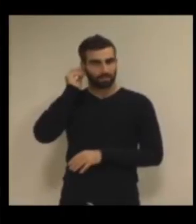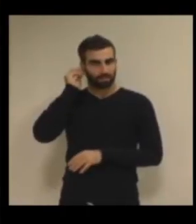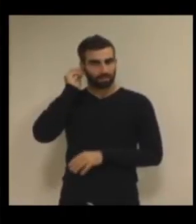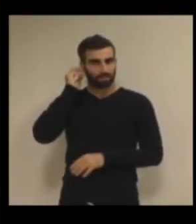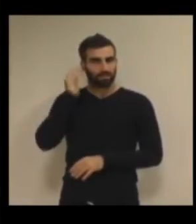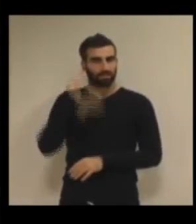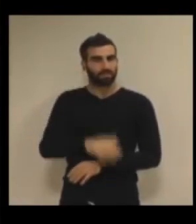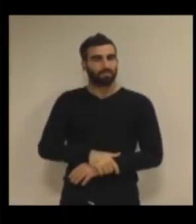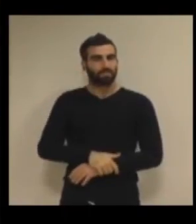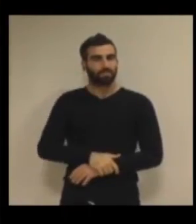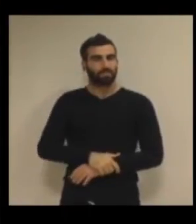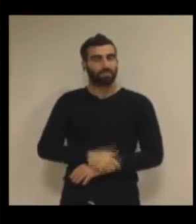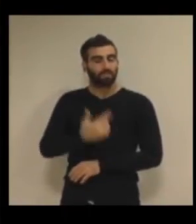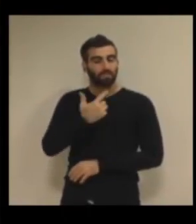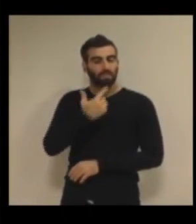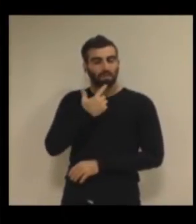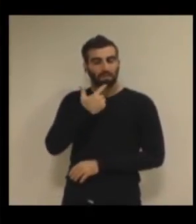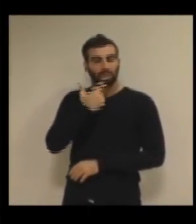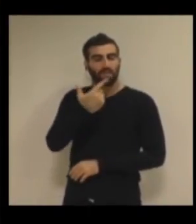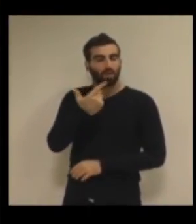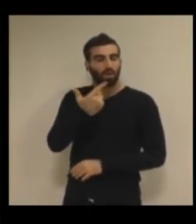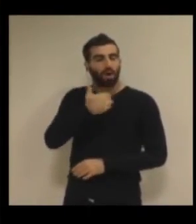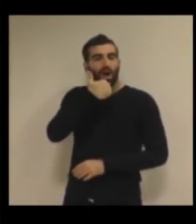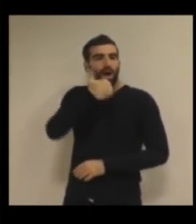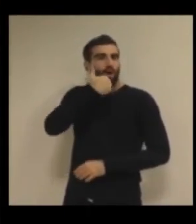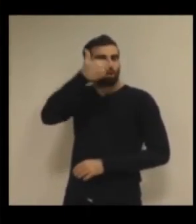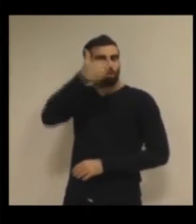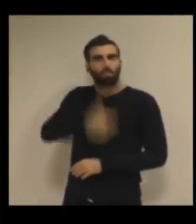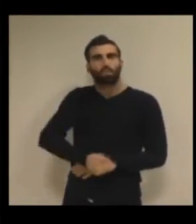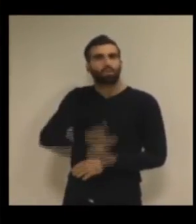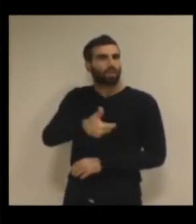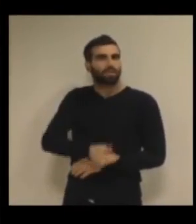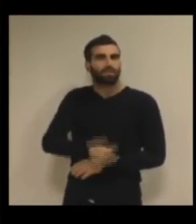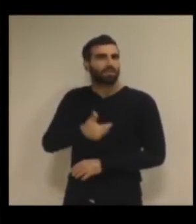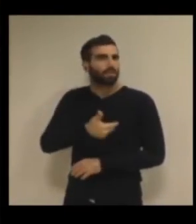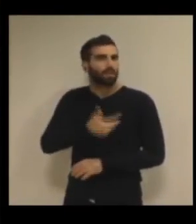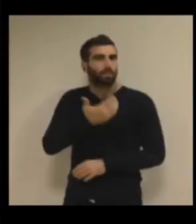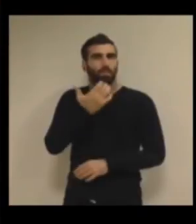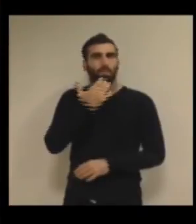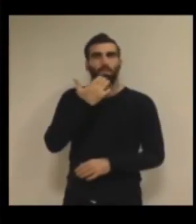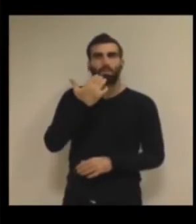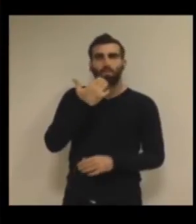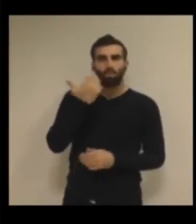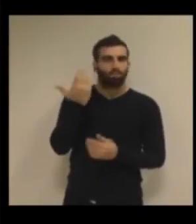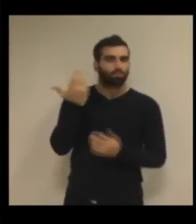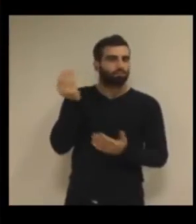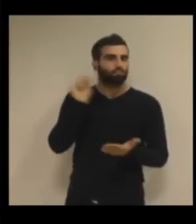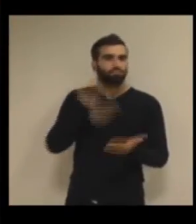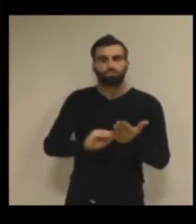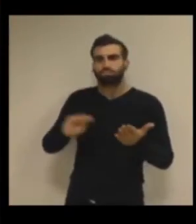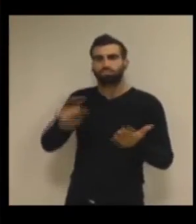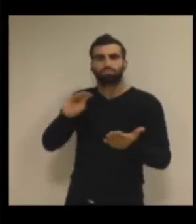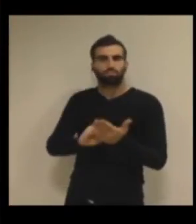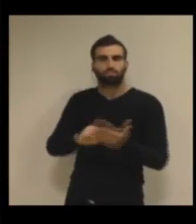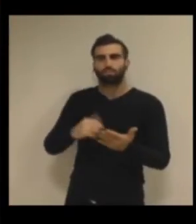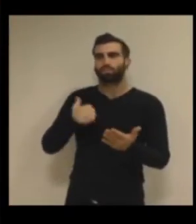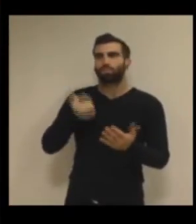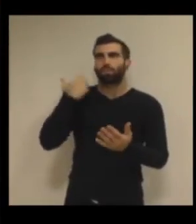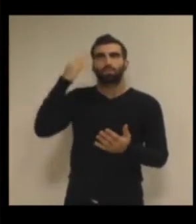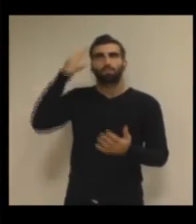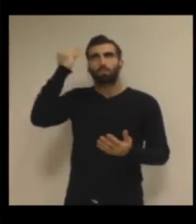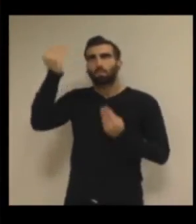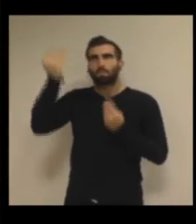puso sobre la mesa otro aspecto muy importante. Si bien en la mayoría de las veces, cuando uno inicia una idea o un